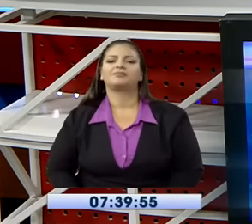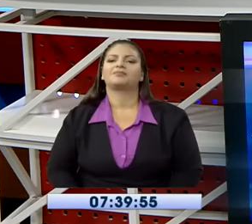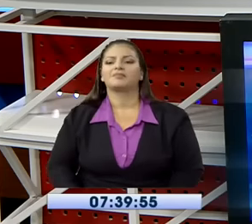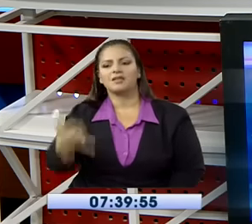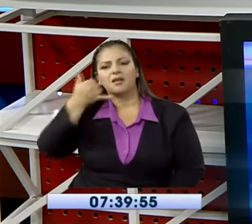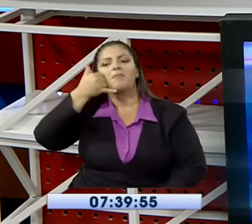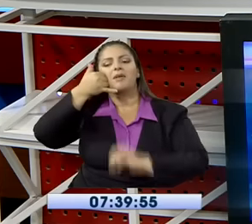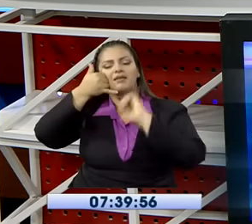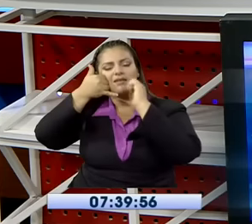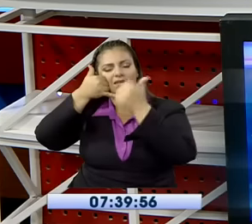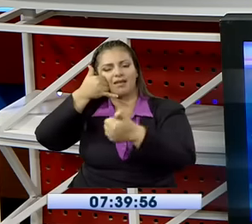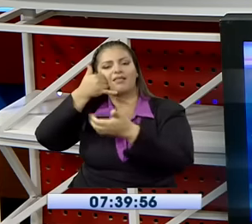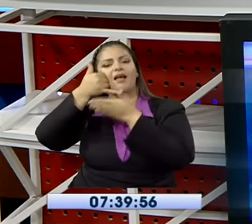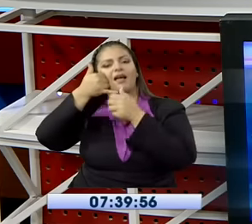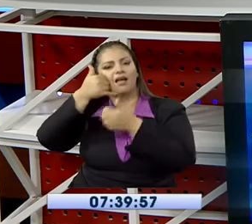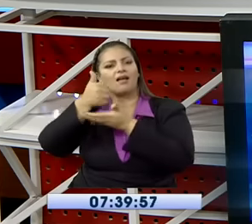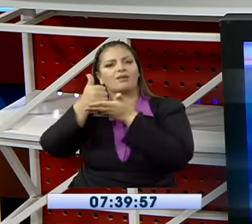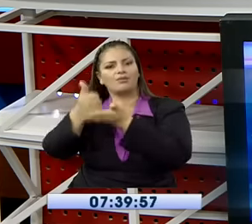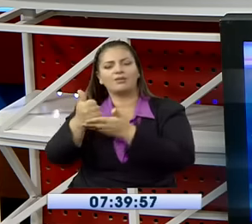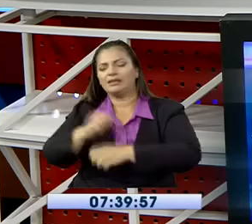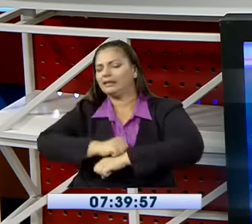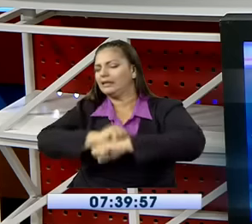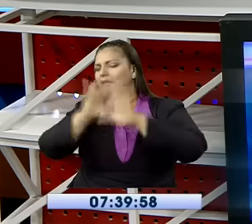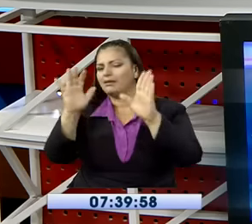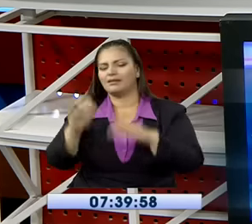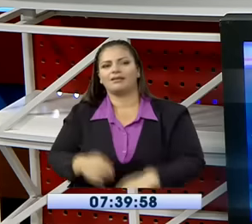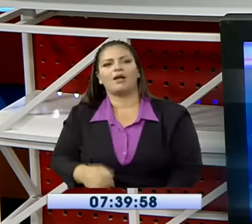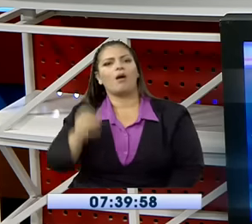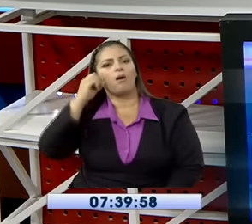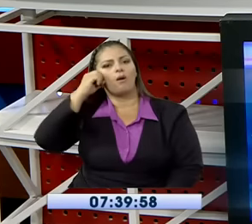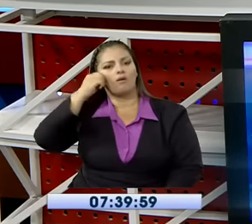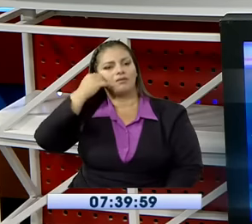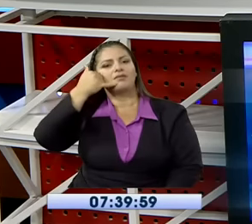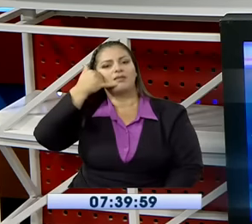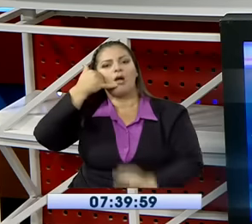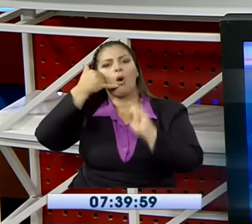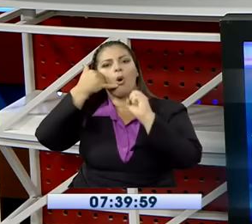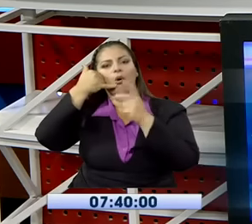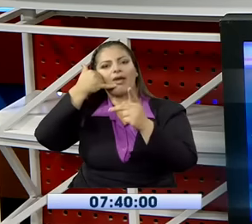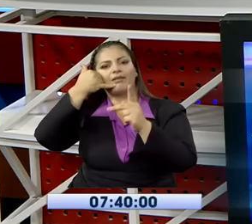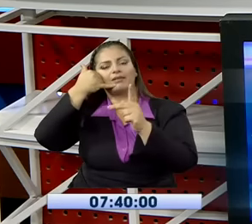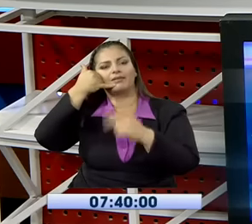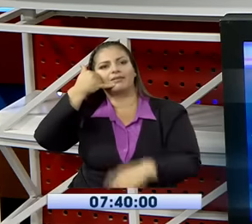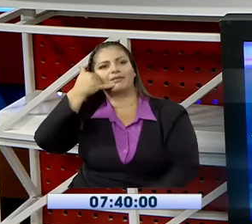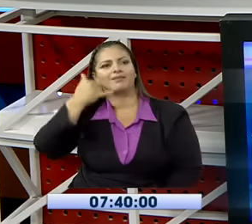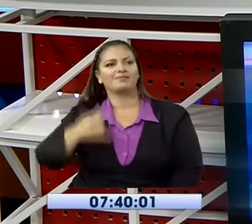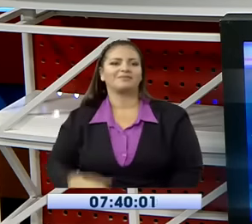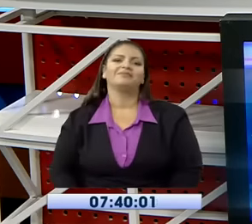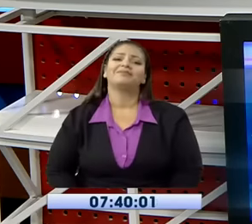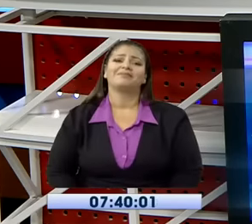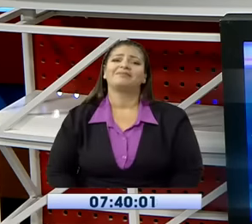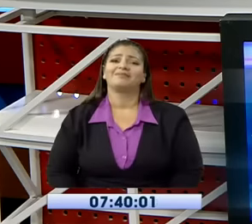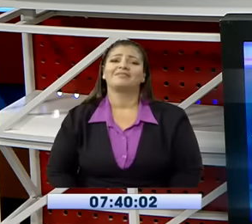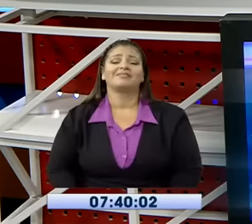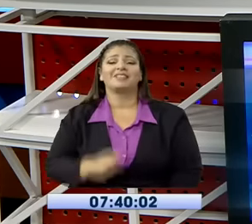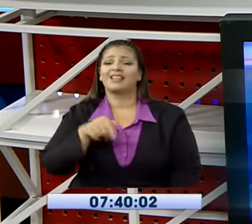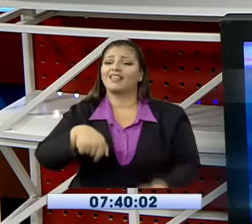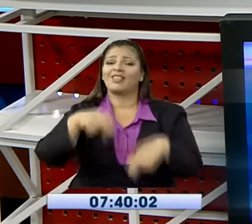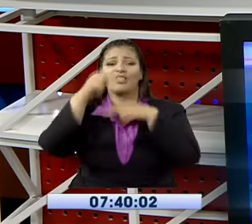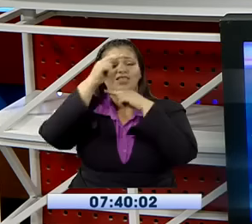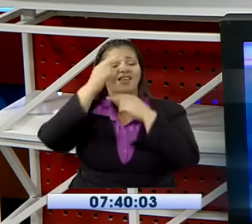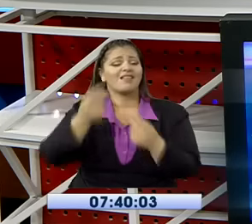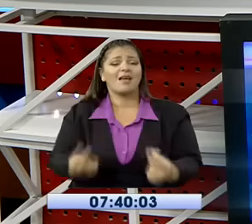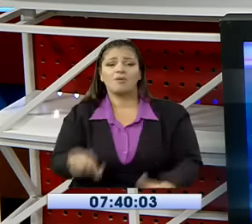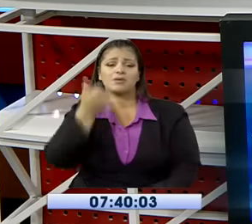mañana estamos ahí a primera hora no se preocupe Okay listo Bueno una vez que fuimos a la media hora van las autoridades